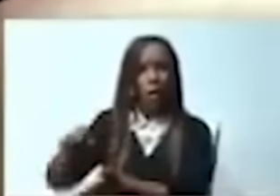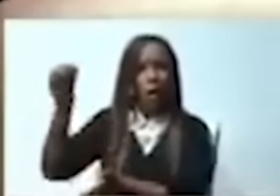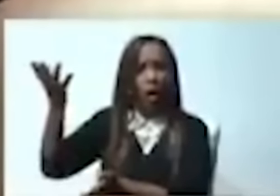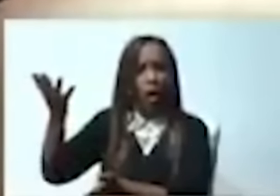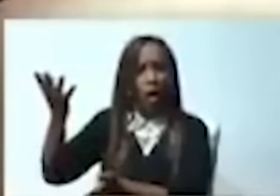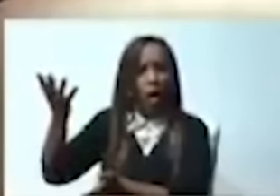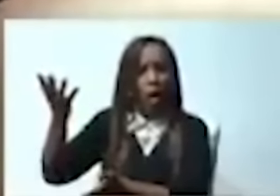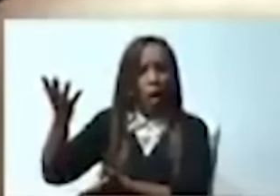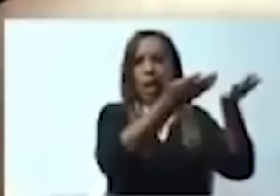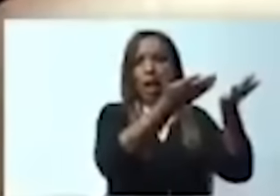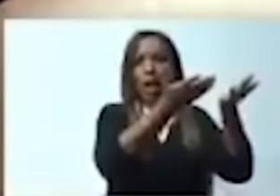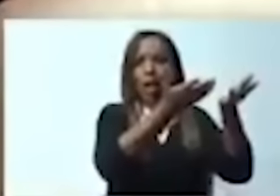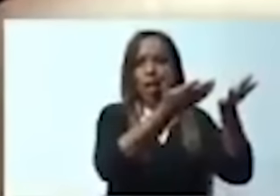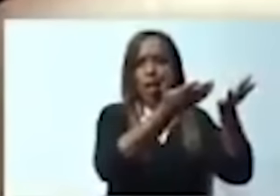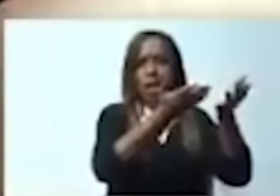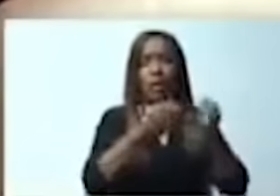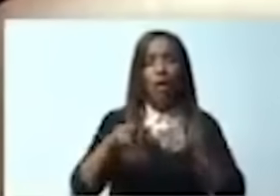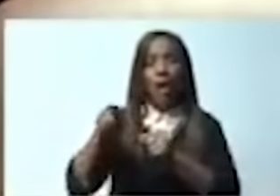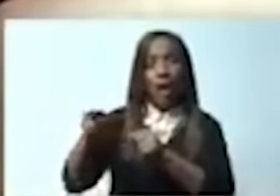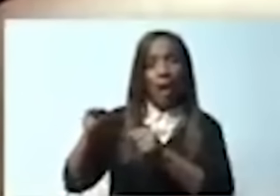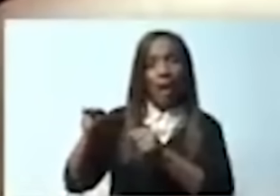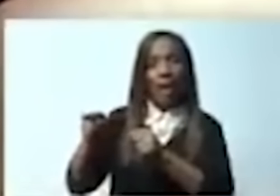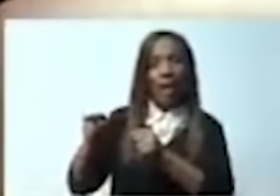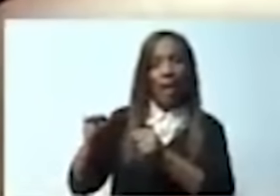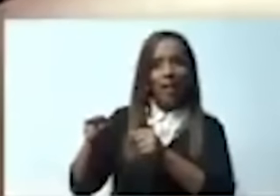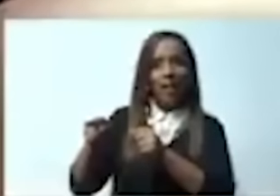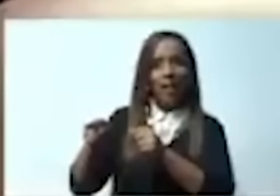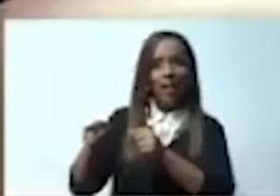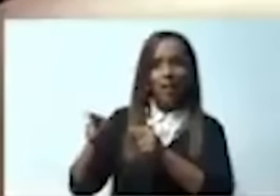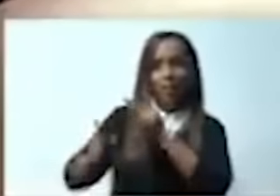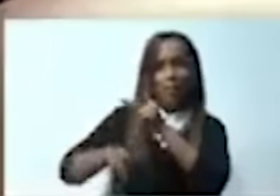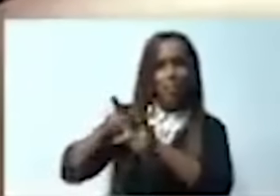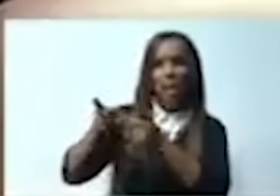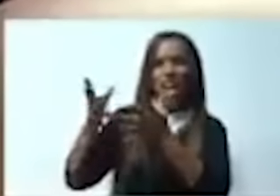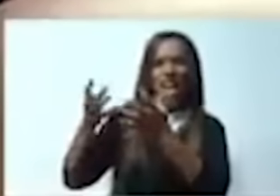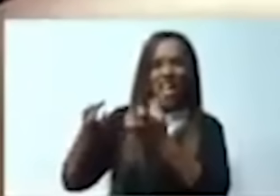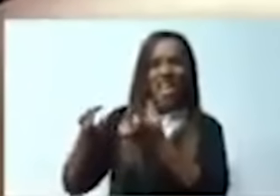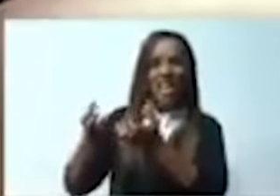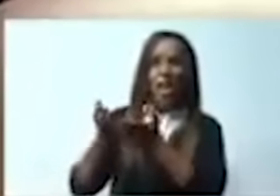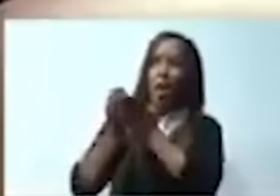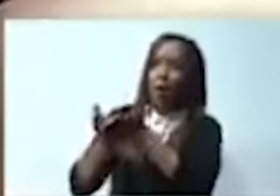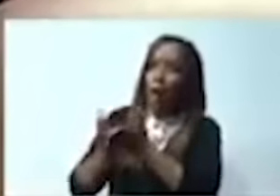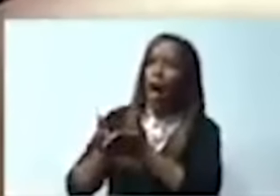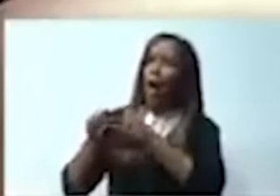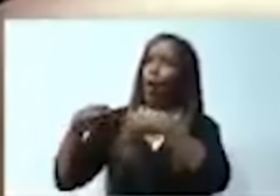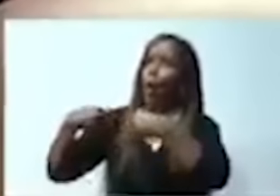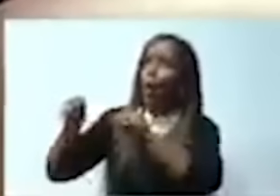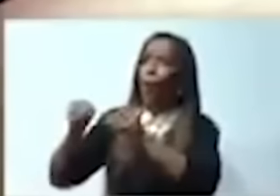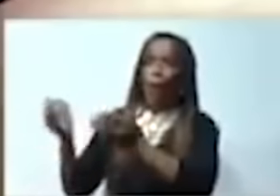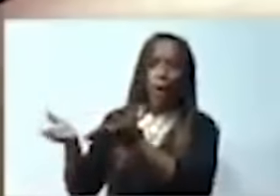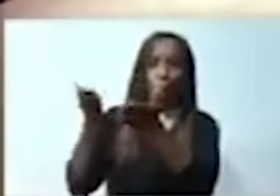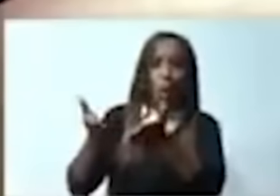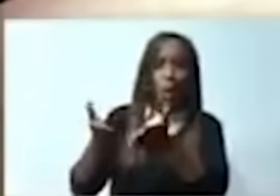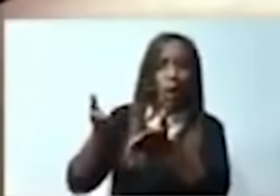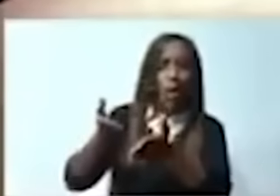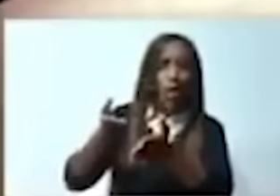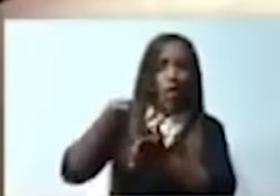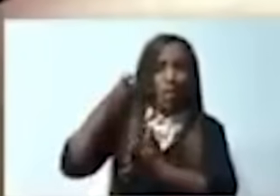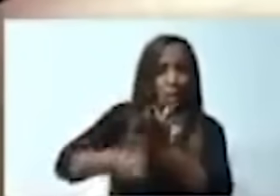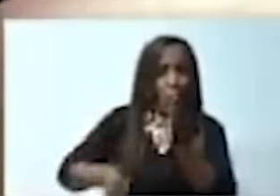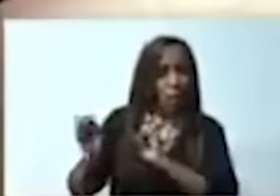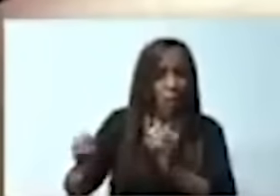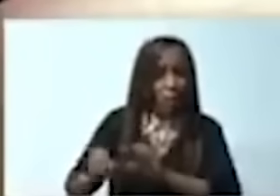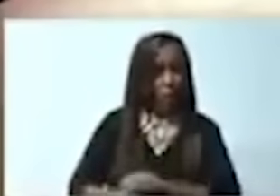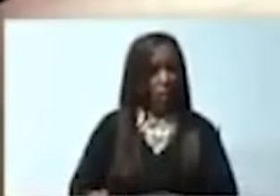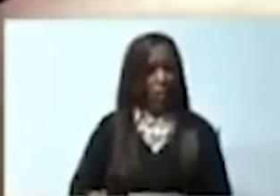a quienes más tienen yo creo que nosotros no debemos seguir aprobando ese tipo de incentivos Fiscales hasta que nos busquemos a conocer una reforma fiscal